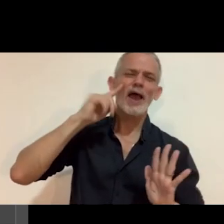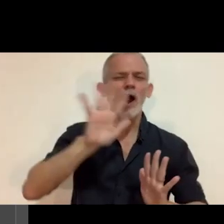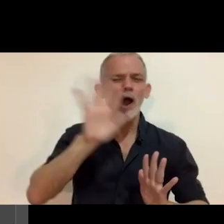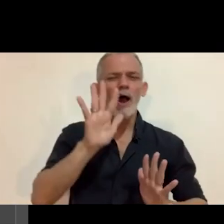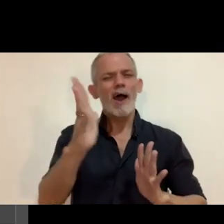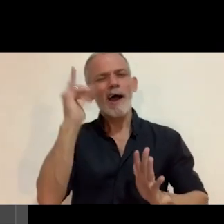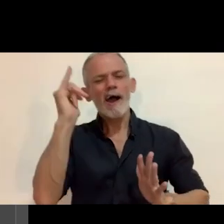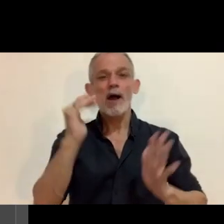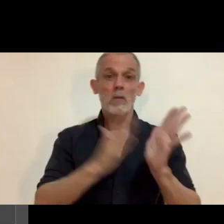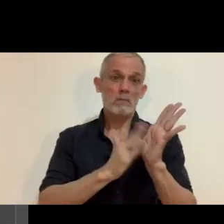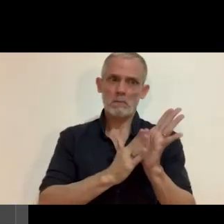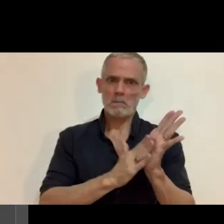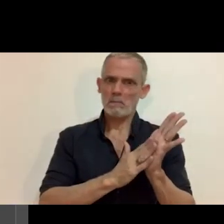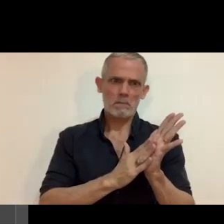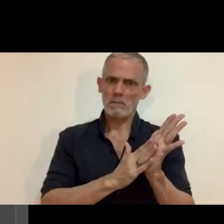podido